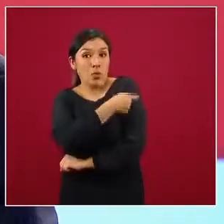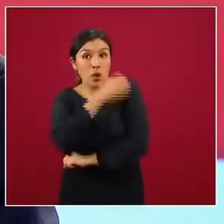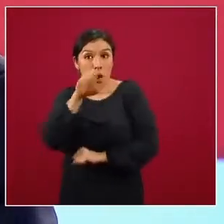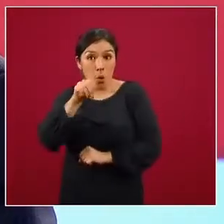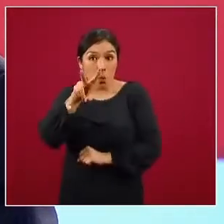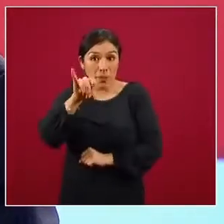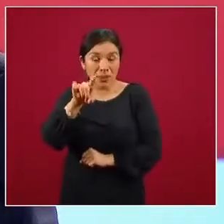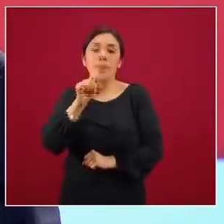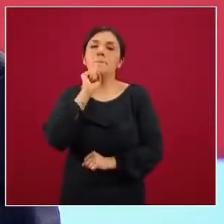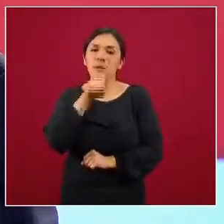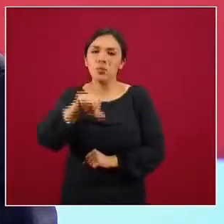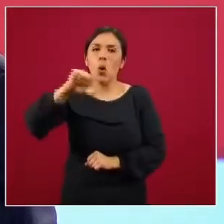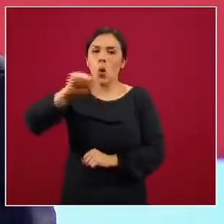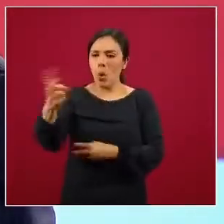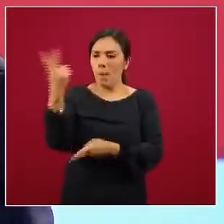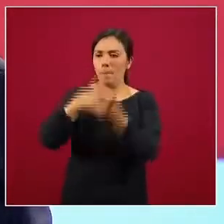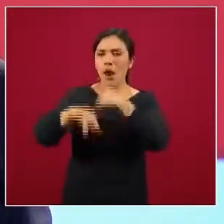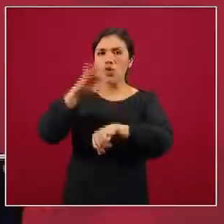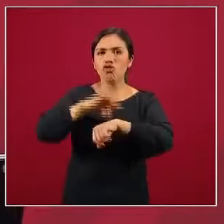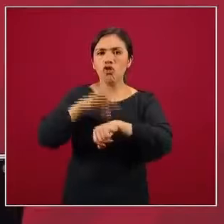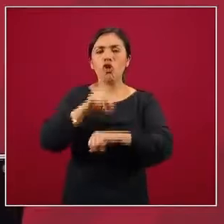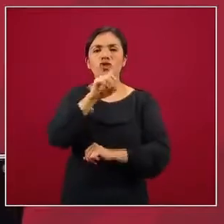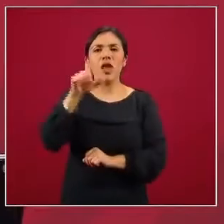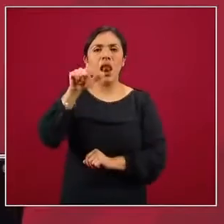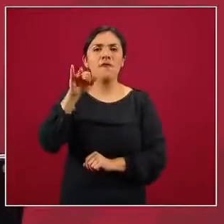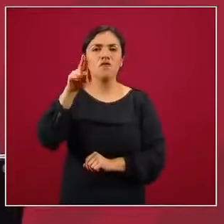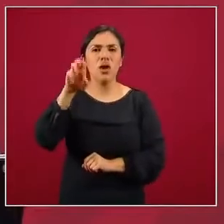es lo que comentaba, hoy vino el doctor de la Fuente